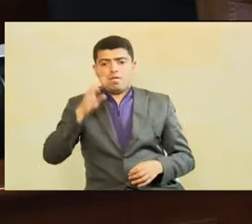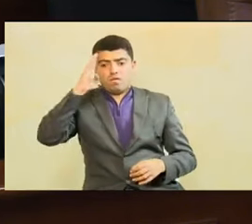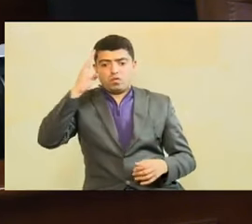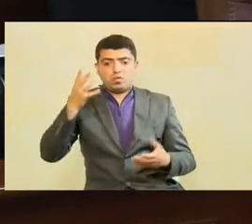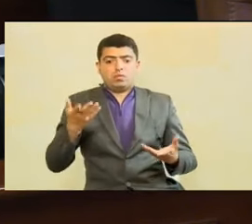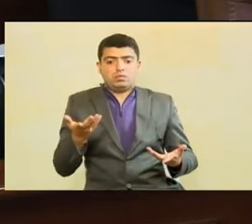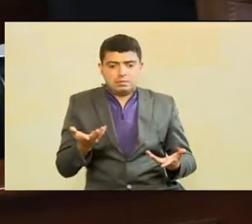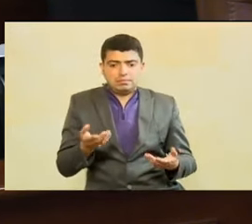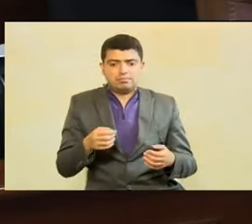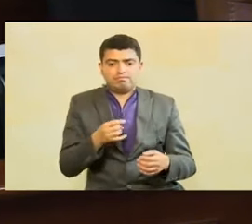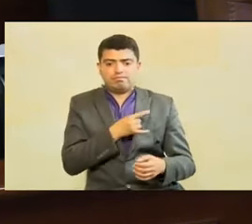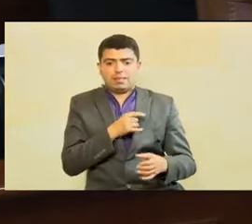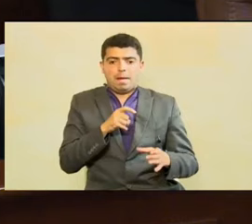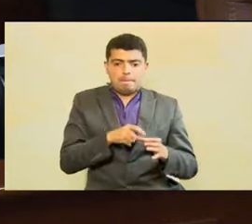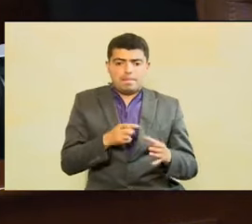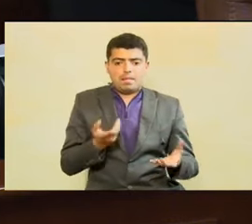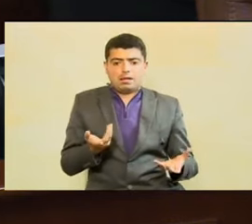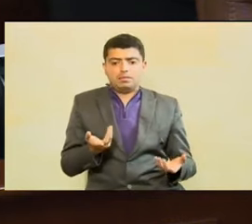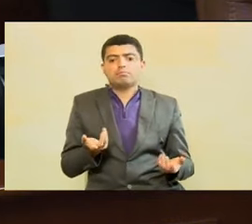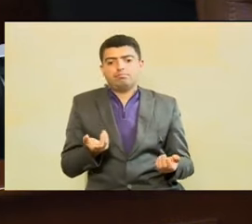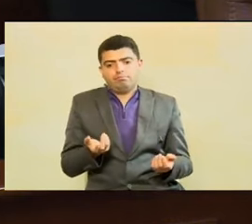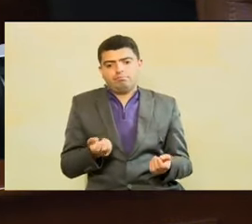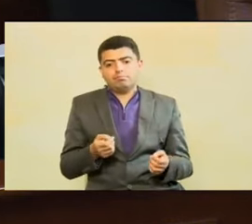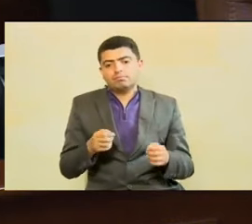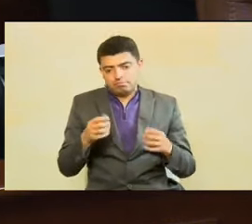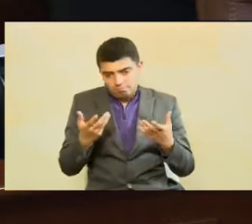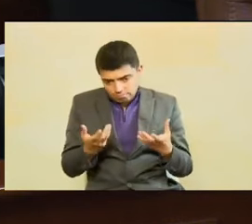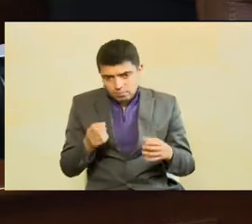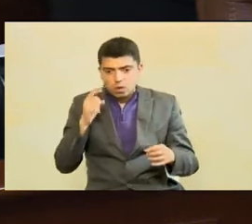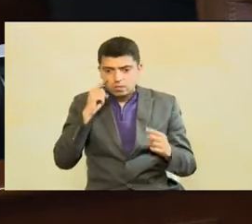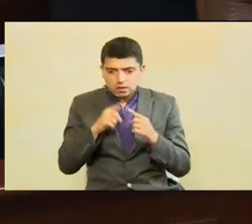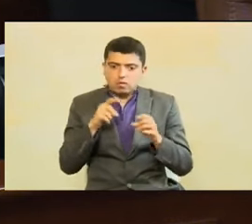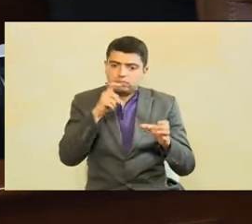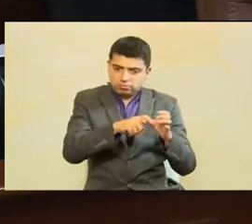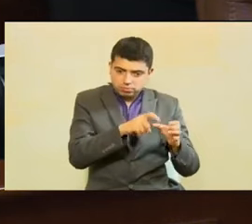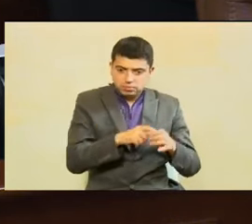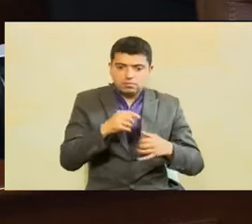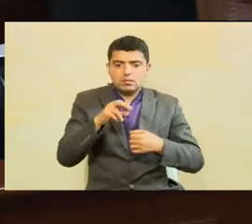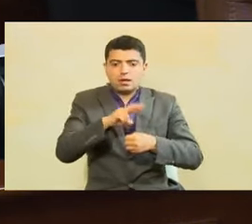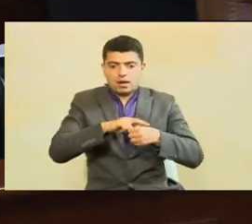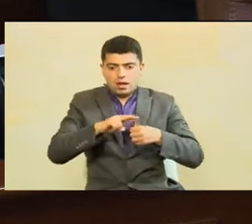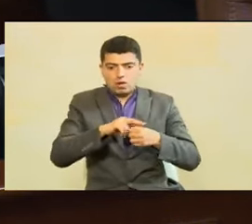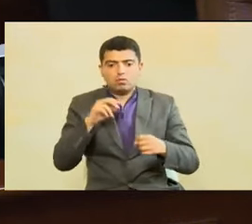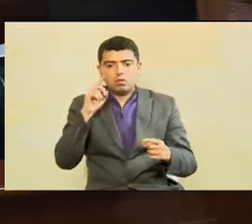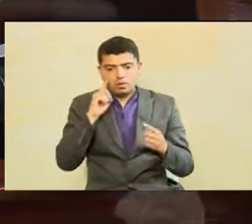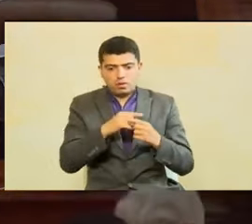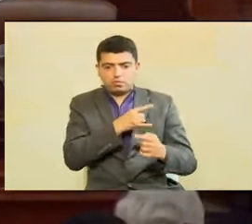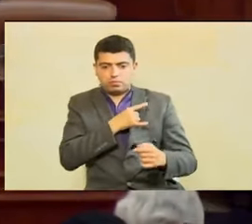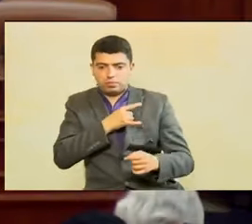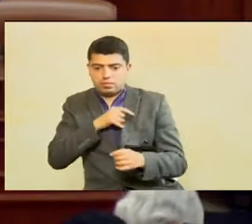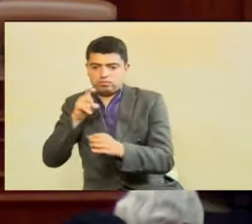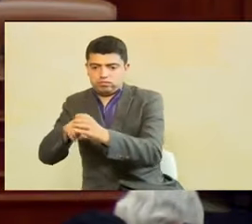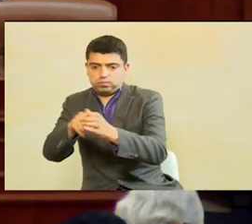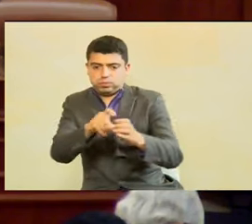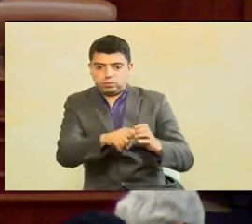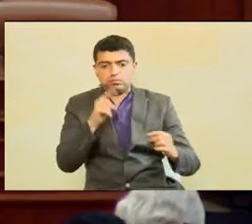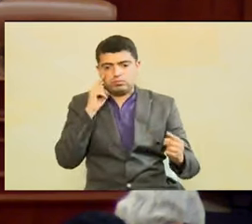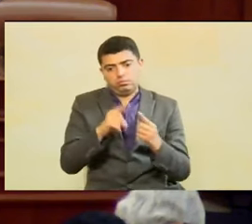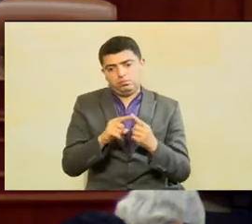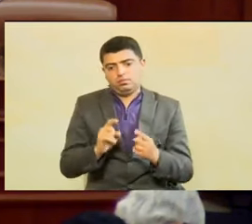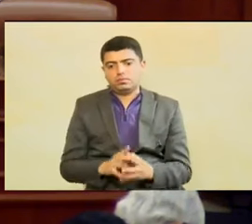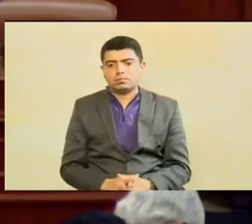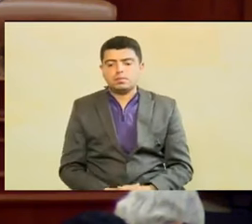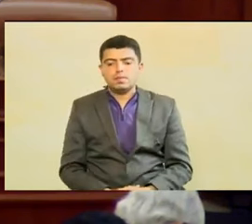poder seguir cursando en las distintas universidades de nuestra región gracias señora presidente a